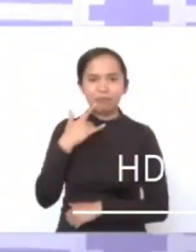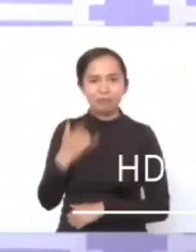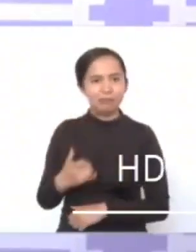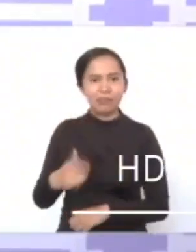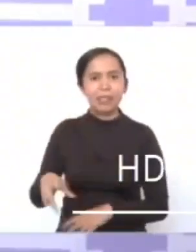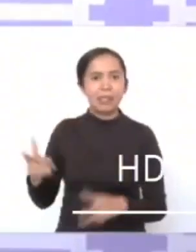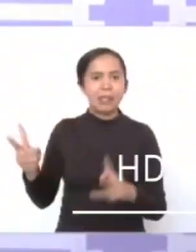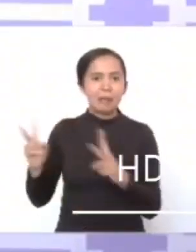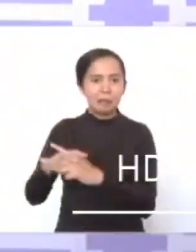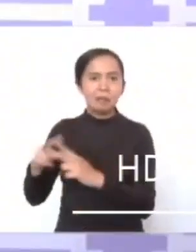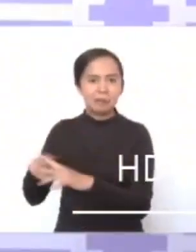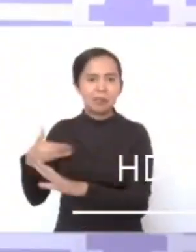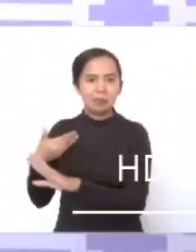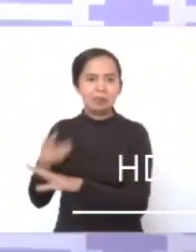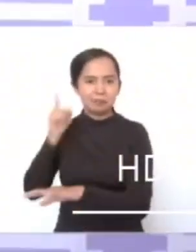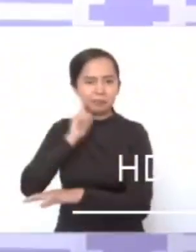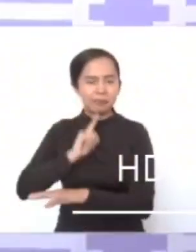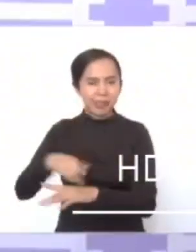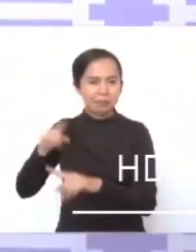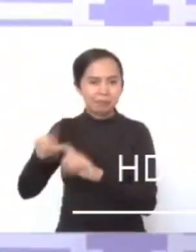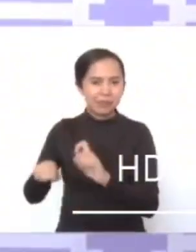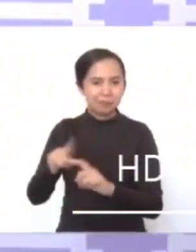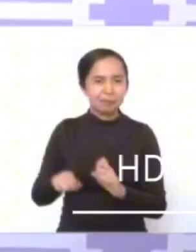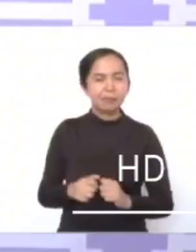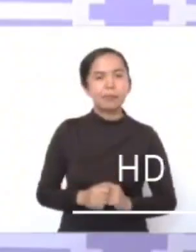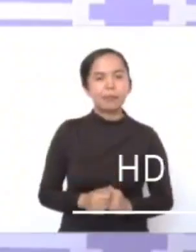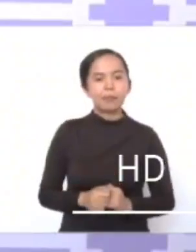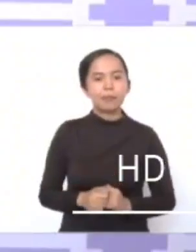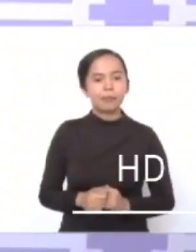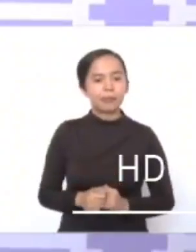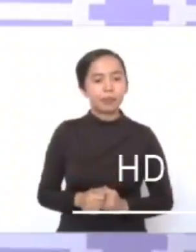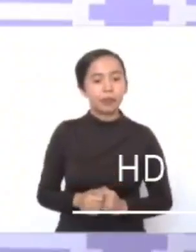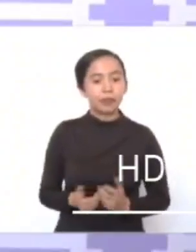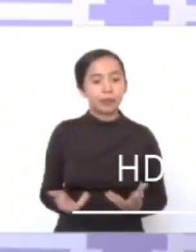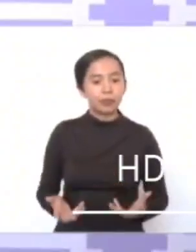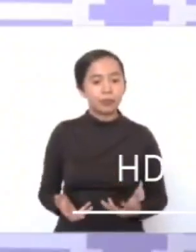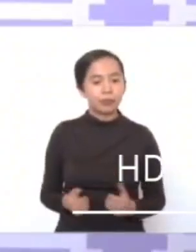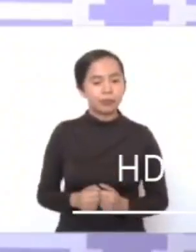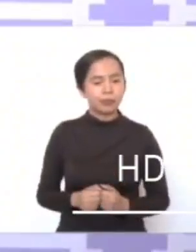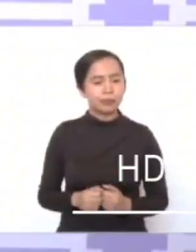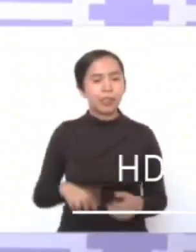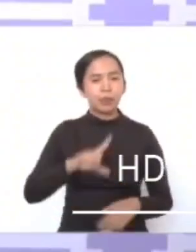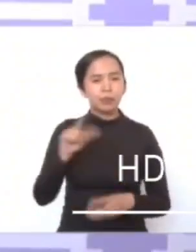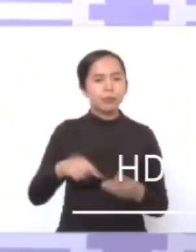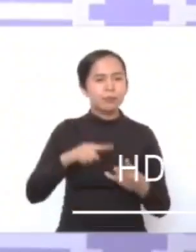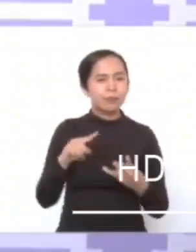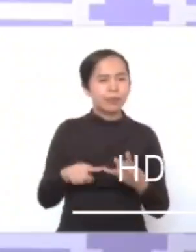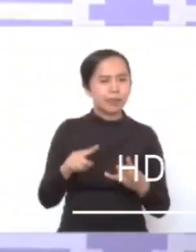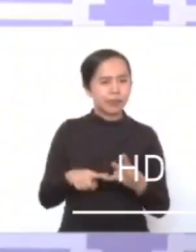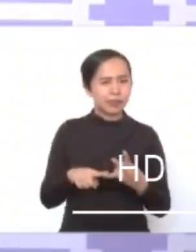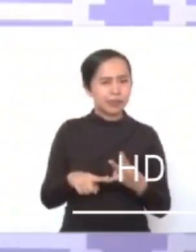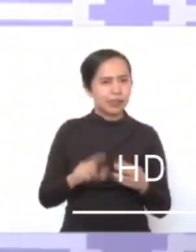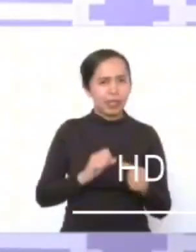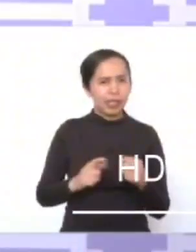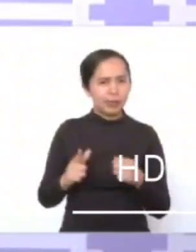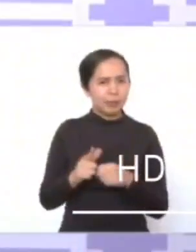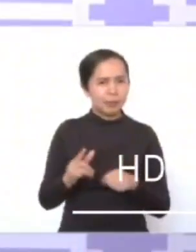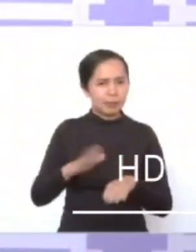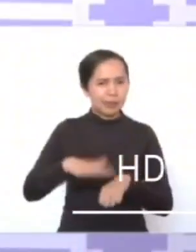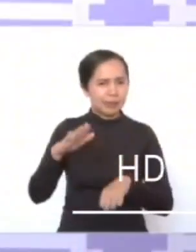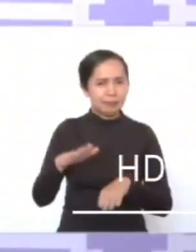mujeres. Y luego hemos tenido un tercer momento de aplicación más